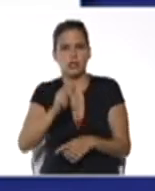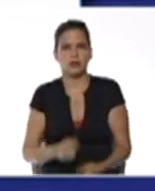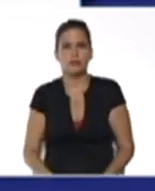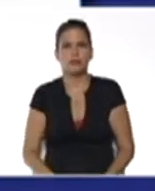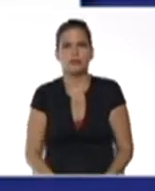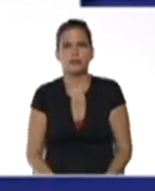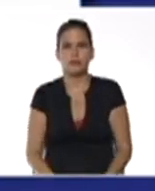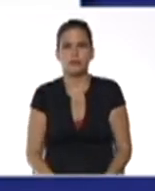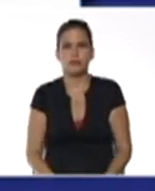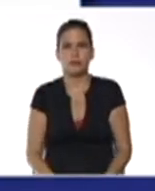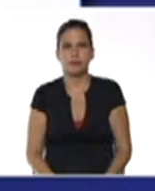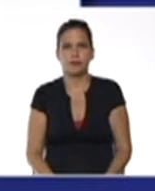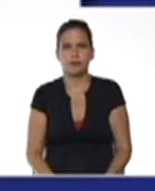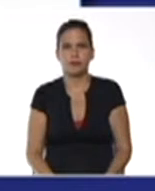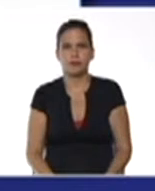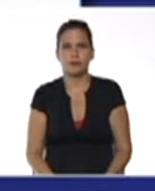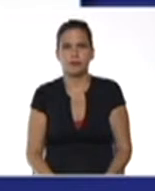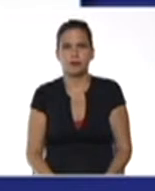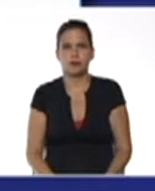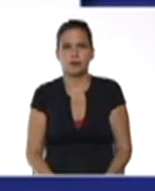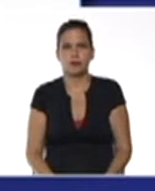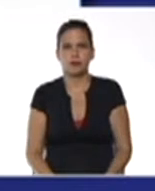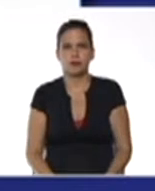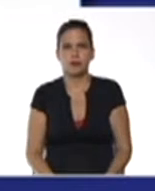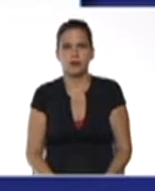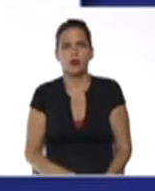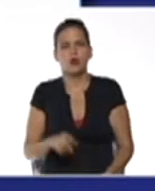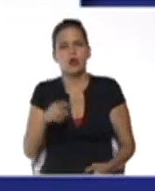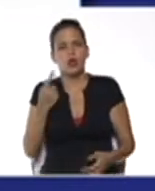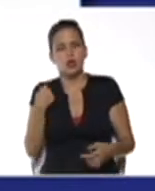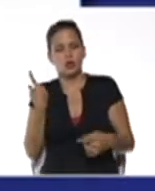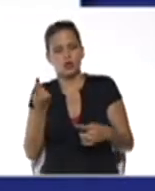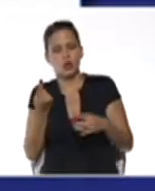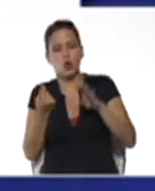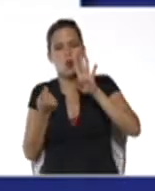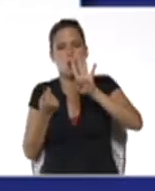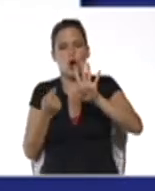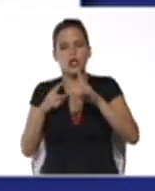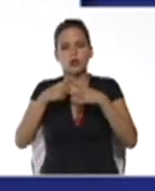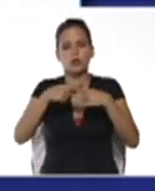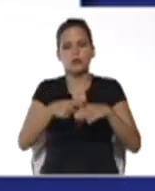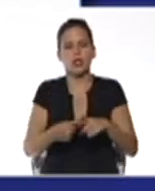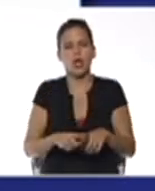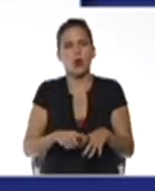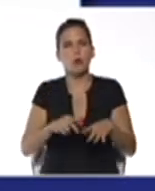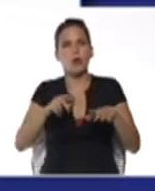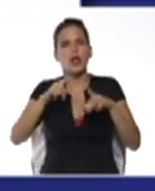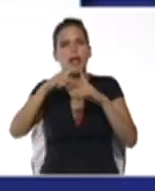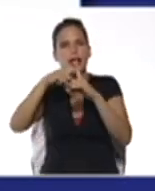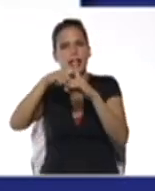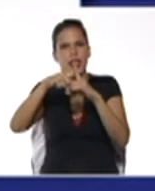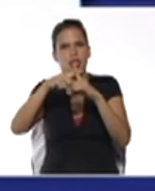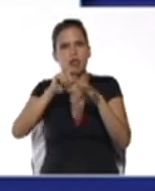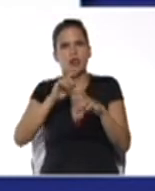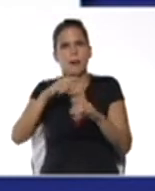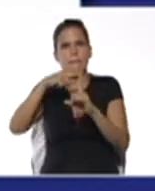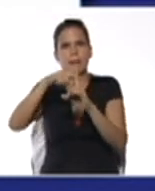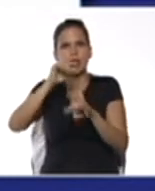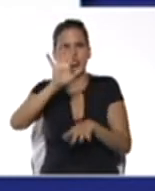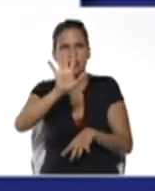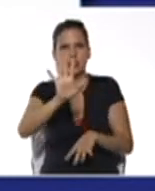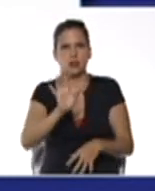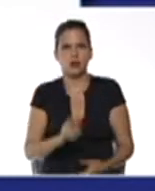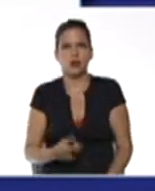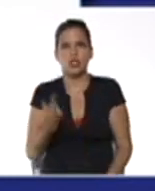caso, uno de los términos es 4 por x y el otro término es el más 5. Como tiene dos términos,